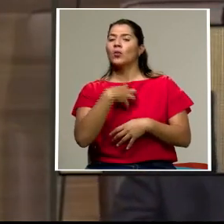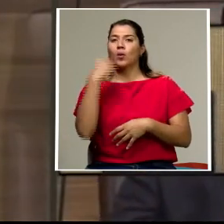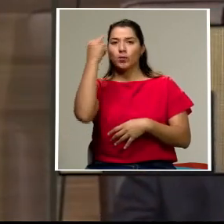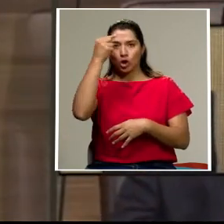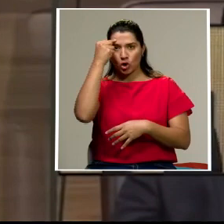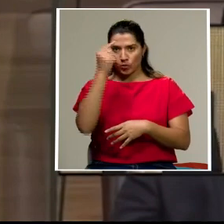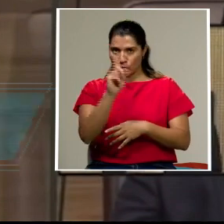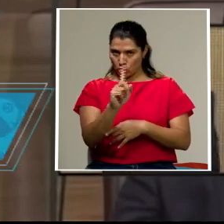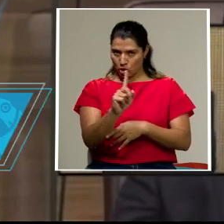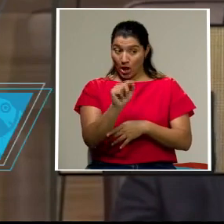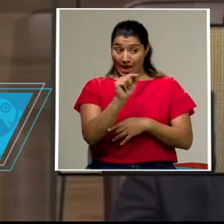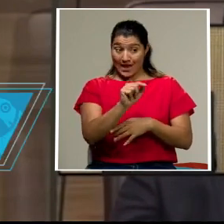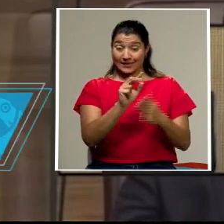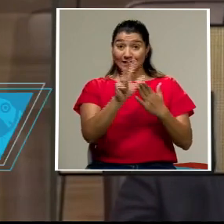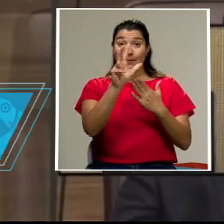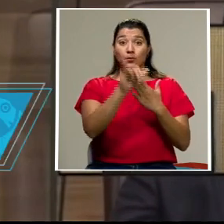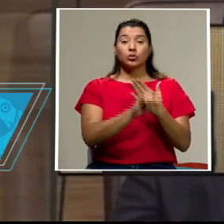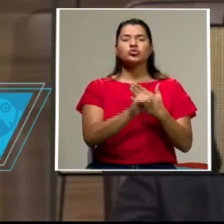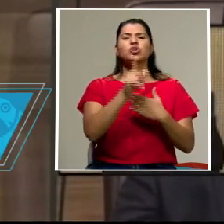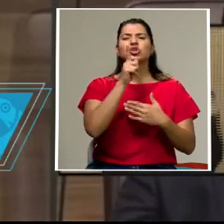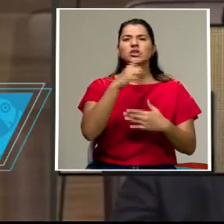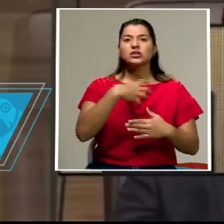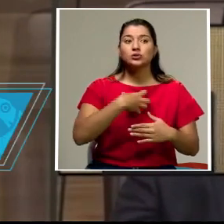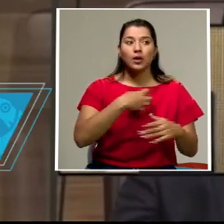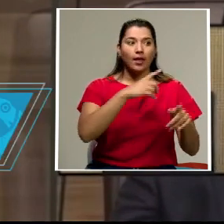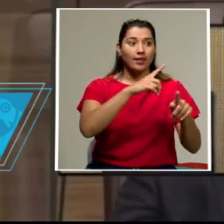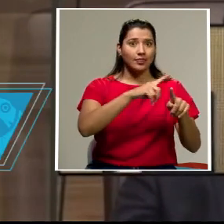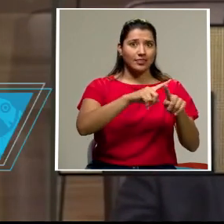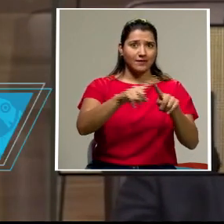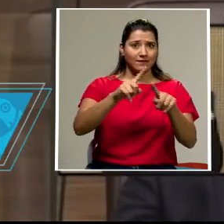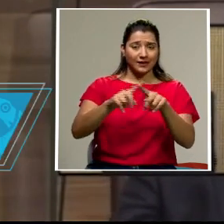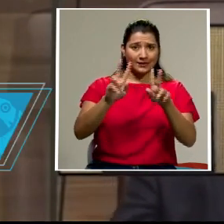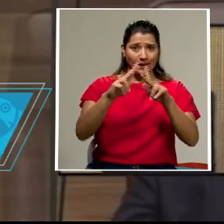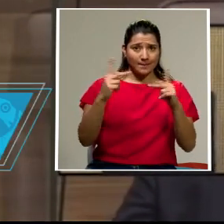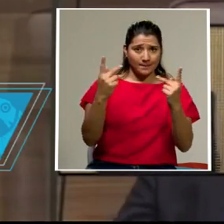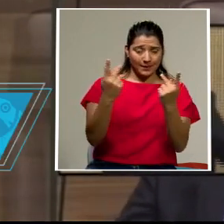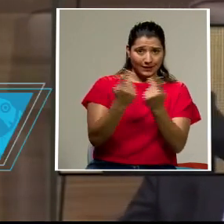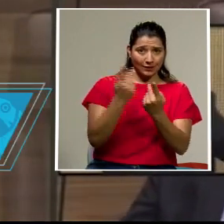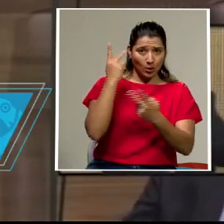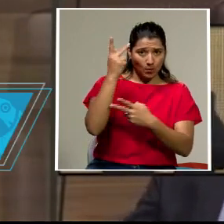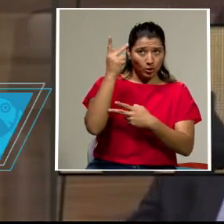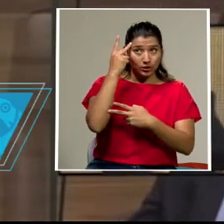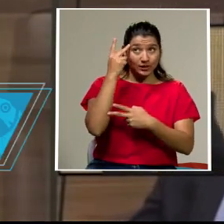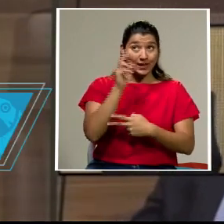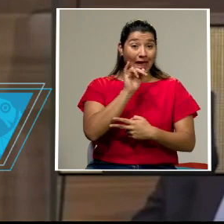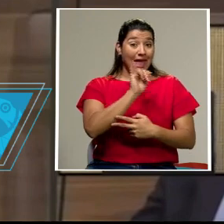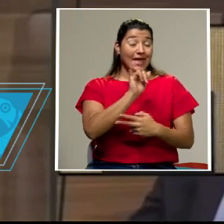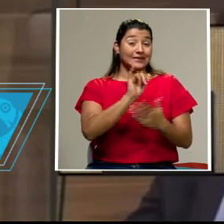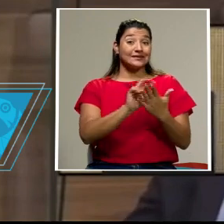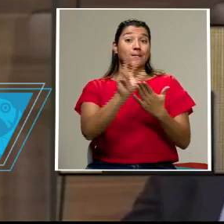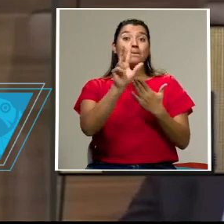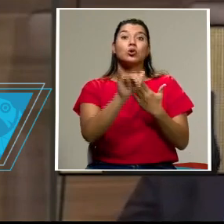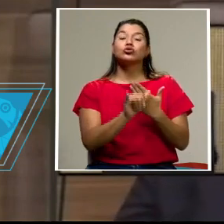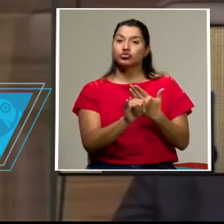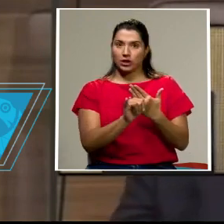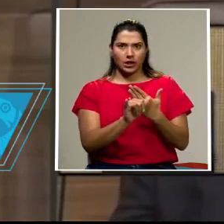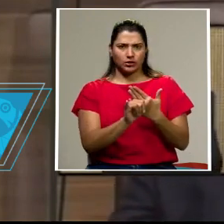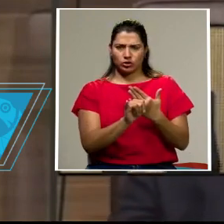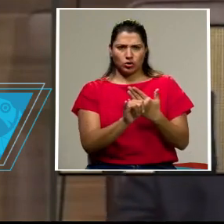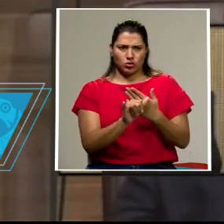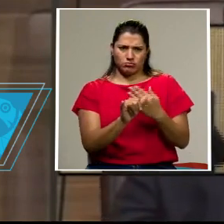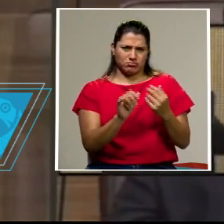de las fracciones que están aquí, de los jefes de fracción. Este es un proyecto que perfectamente